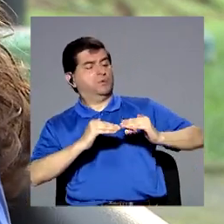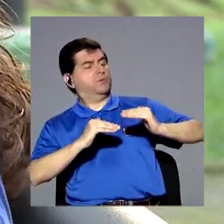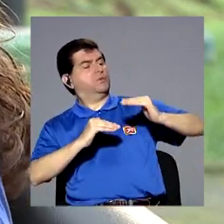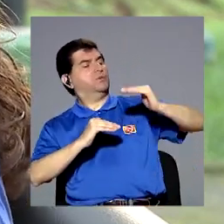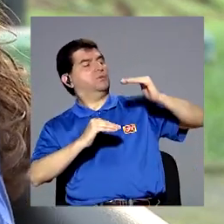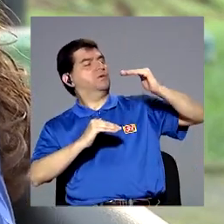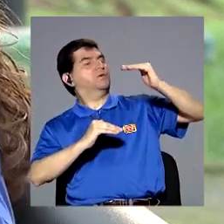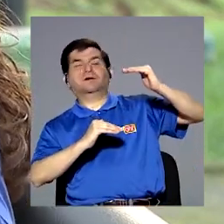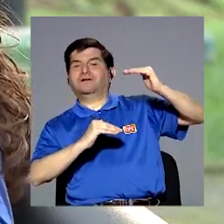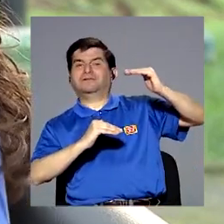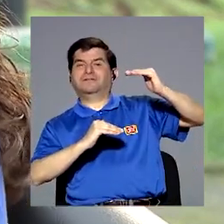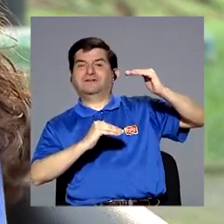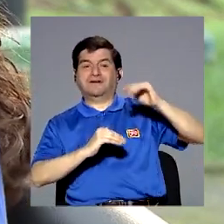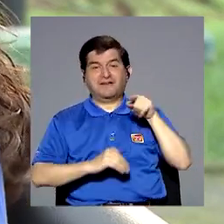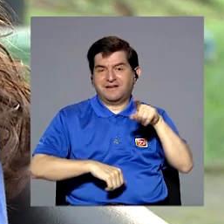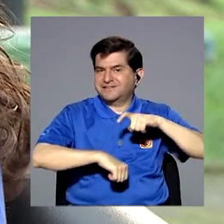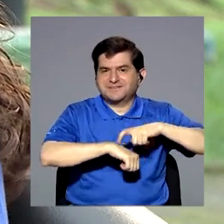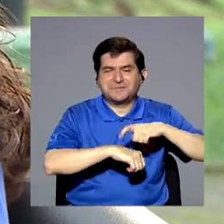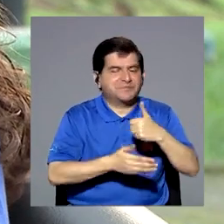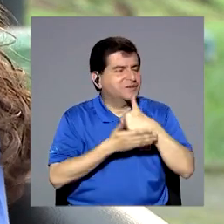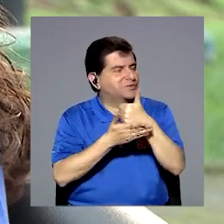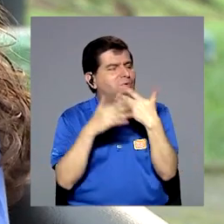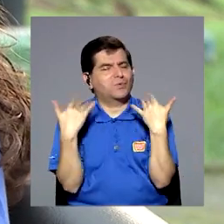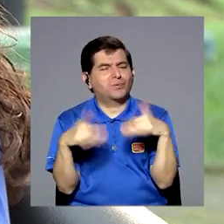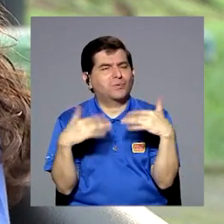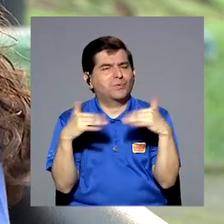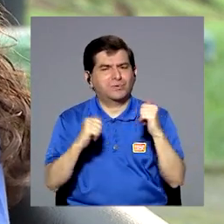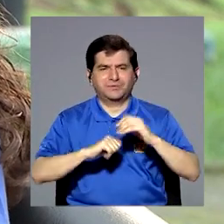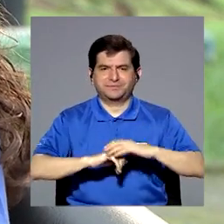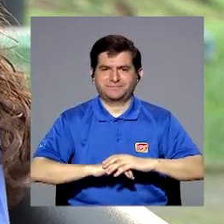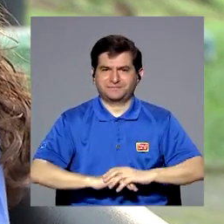alta, entonces les va a ayudar mucho.